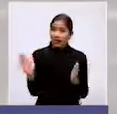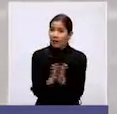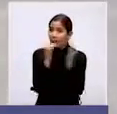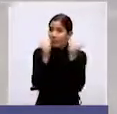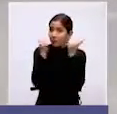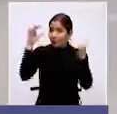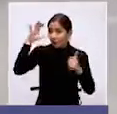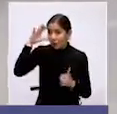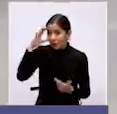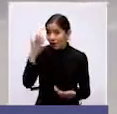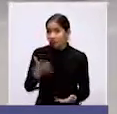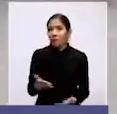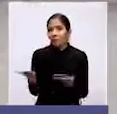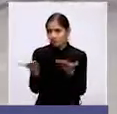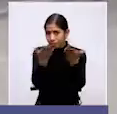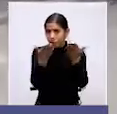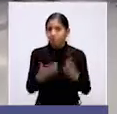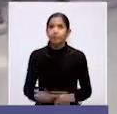departamental. Regresamos.